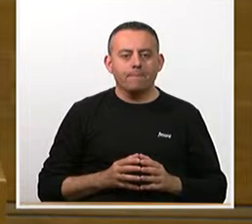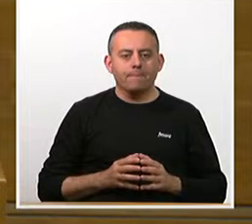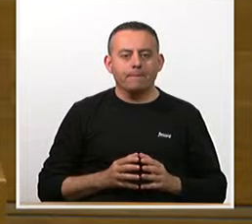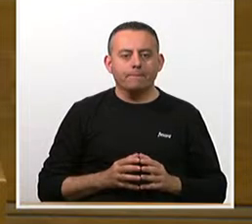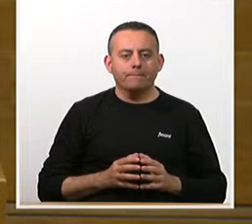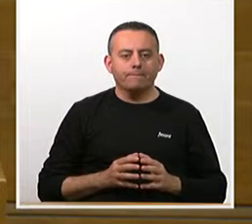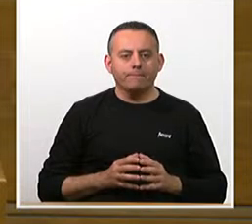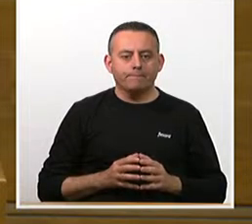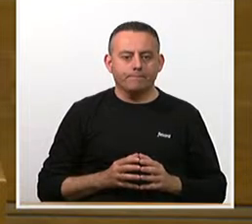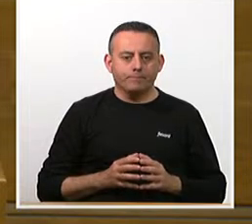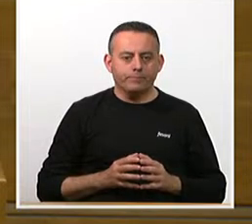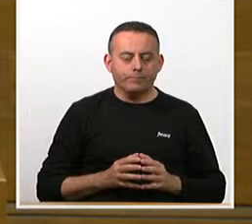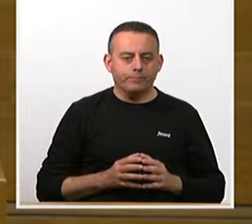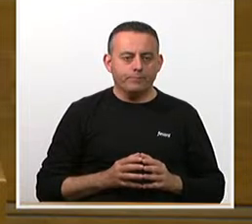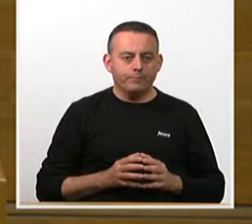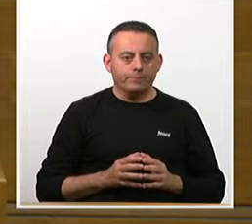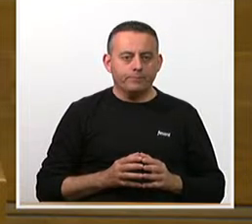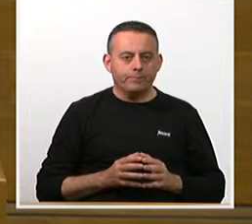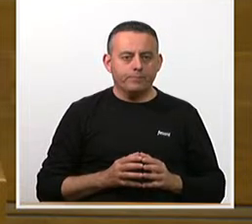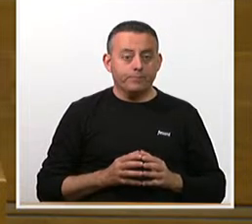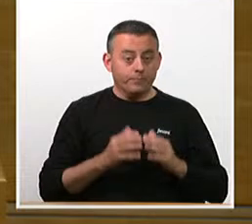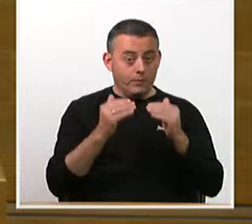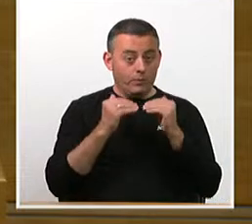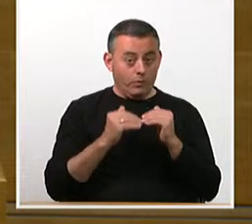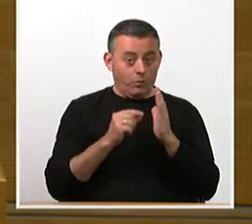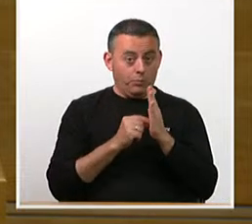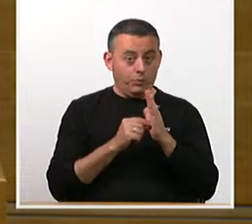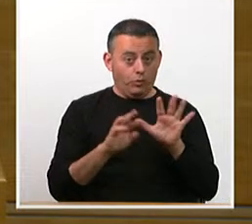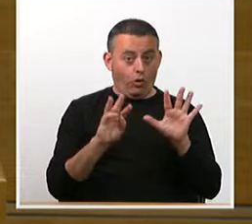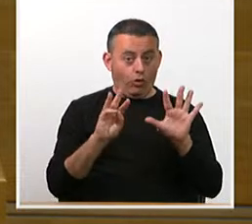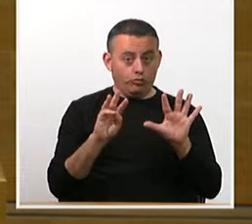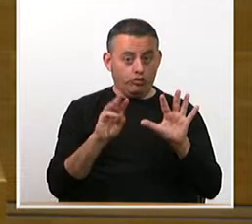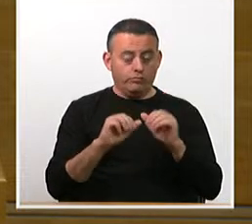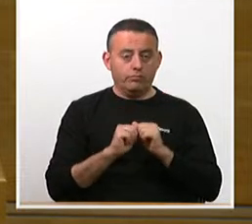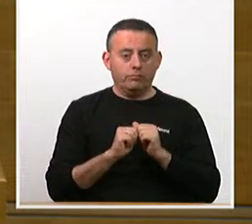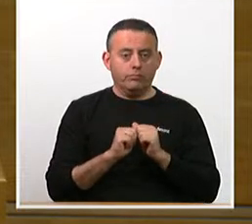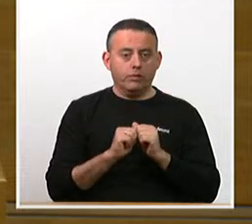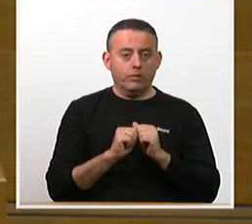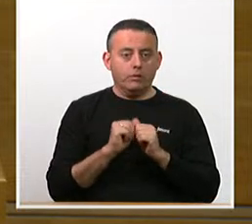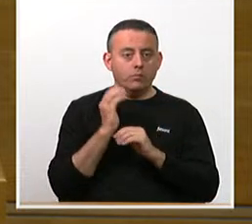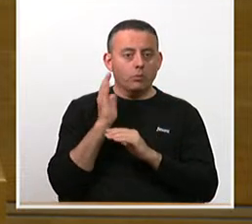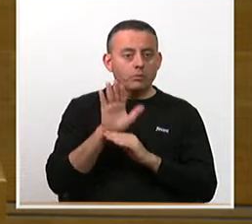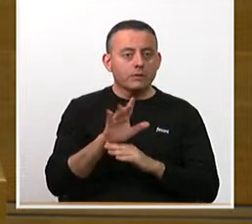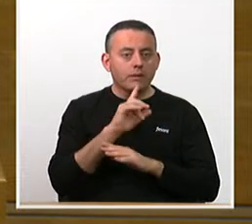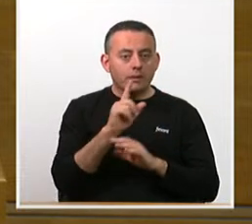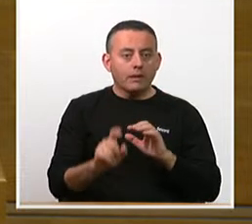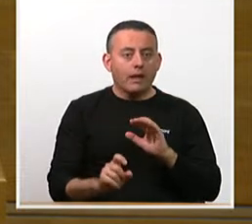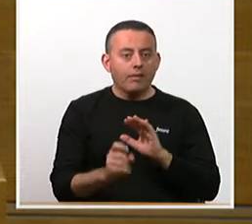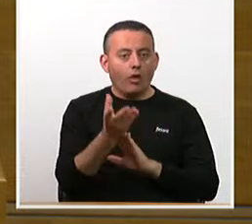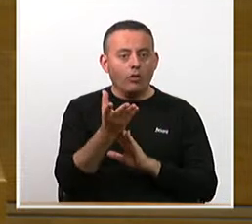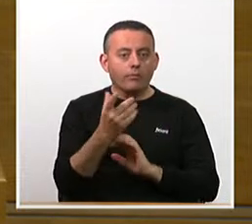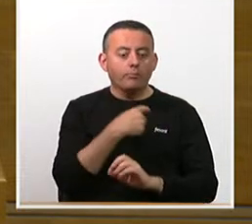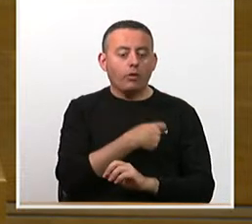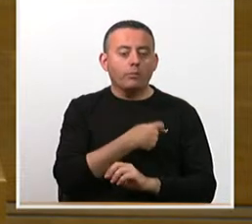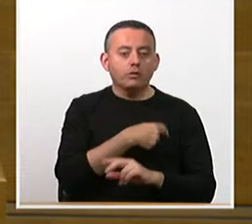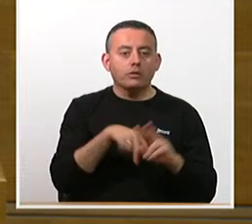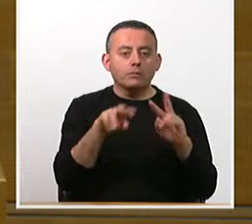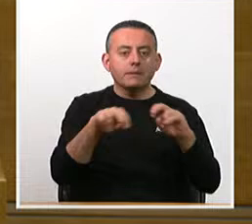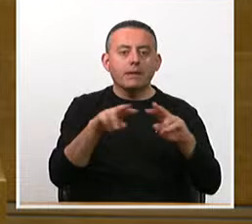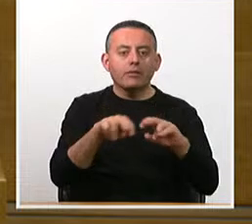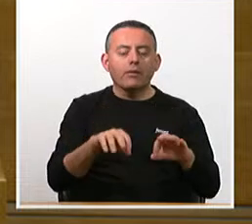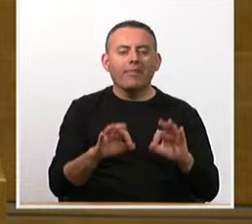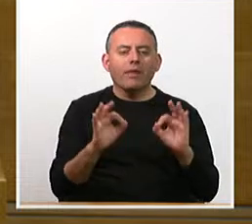iniciativa votación del punto número 8o propuesta de creación de una comisión de investigación sobre las